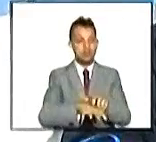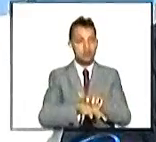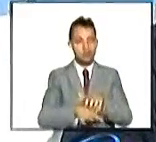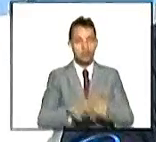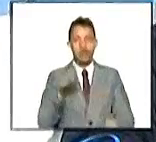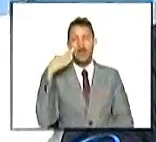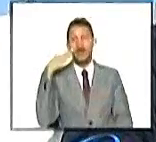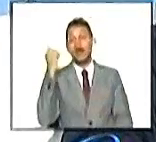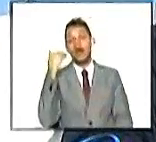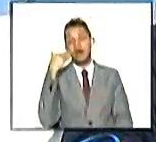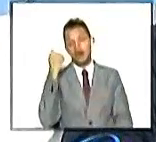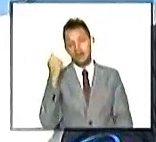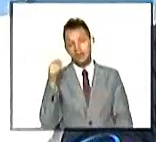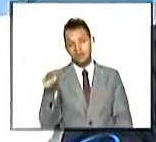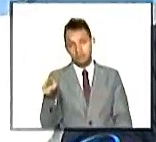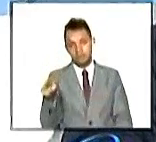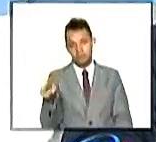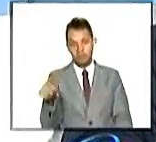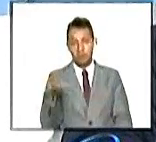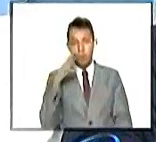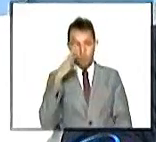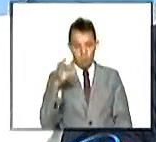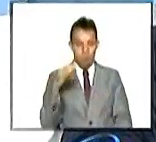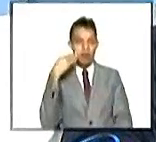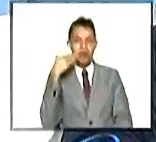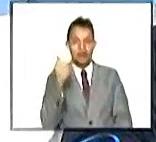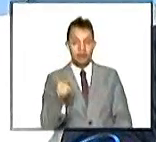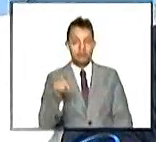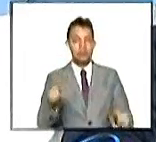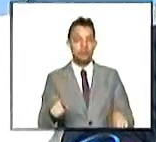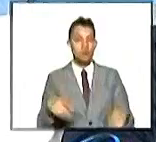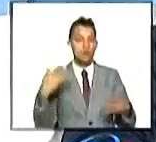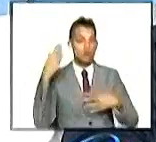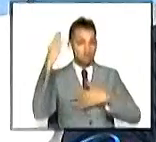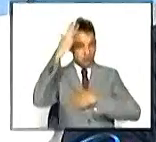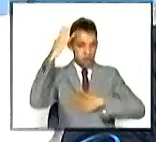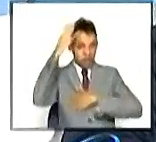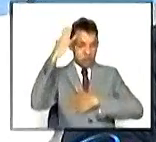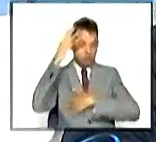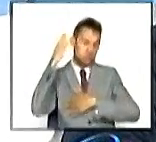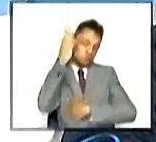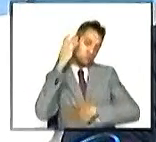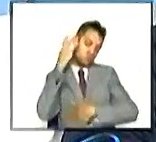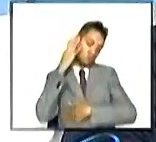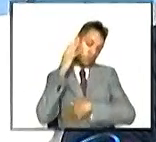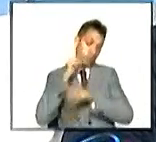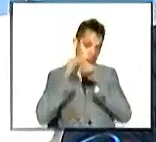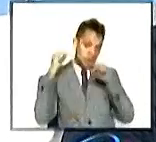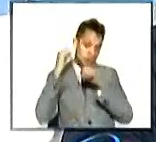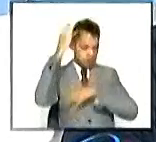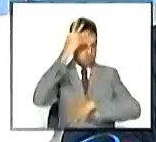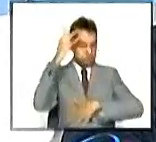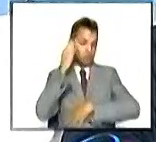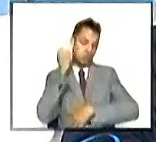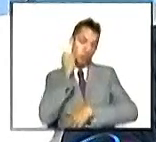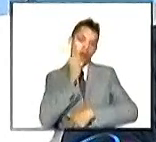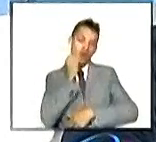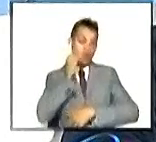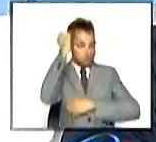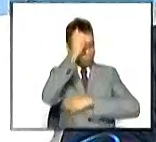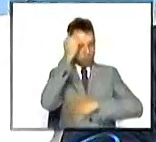mujeres hacen, o bueno, muchas personas, hombres y mujeres, alergias con el baño. Entonces hay que mirar muy bien el